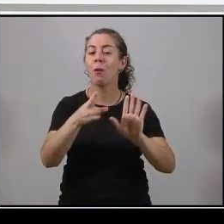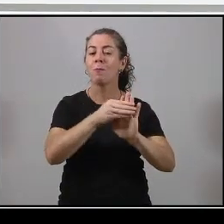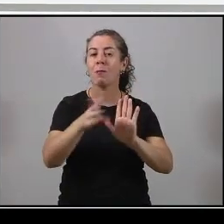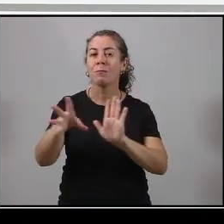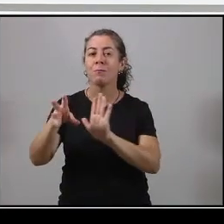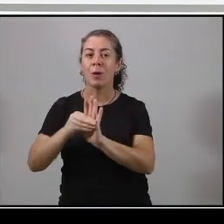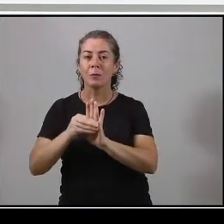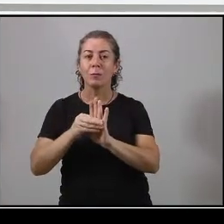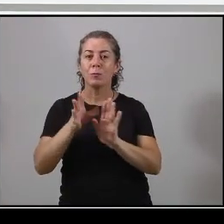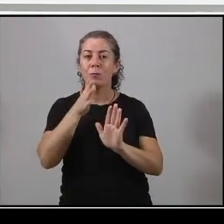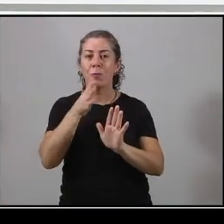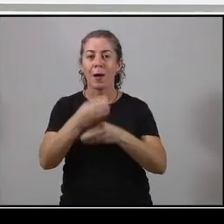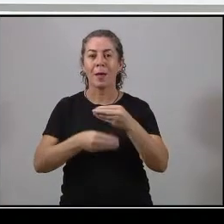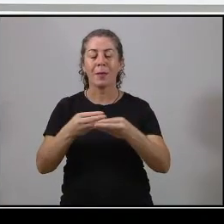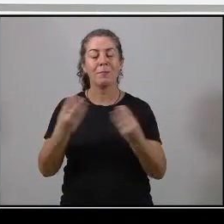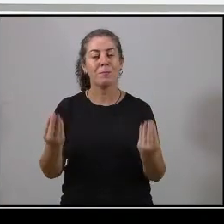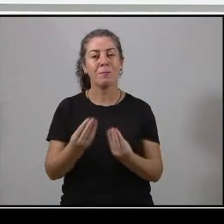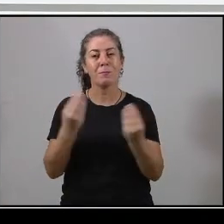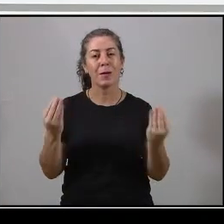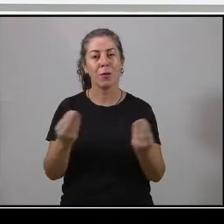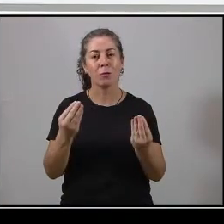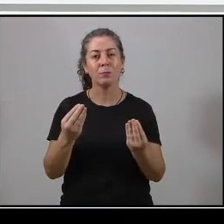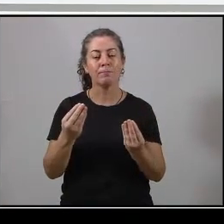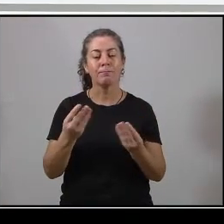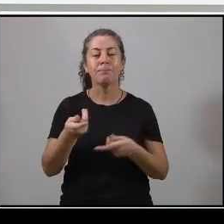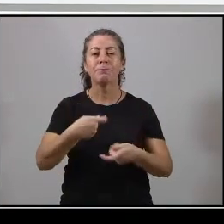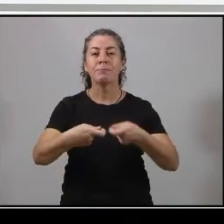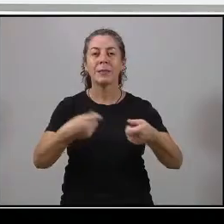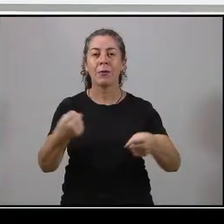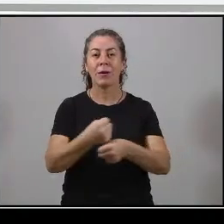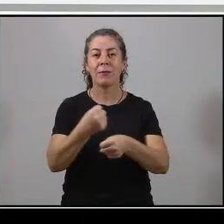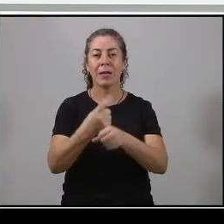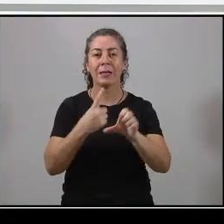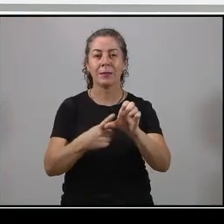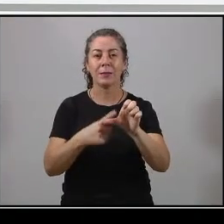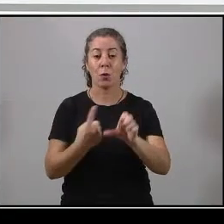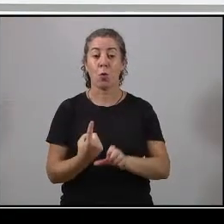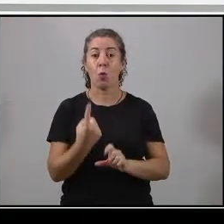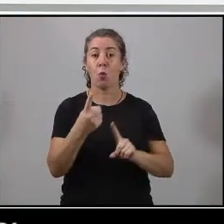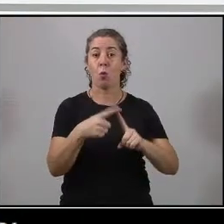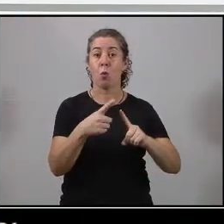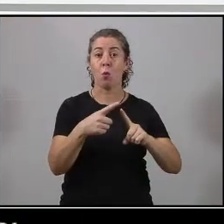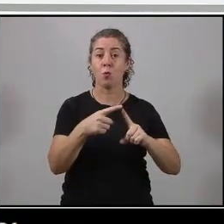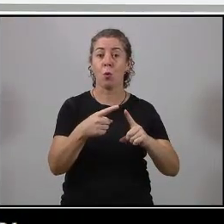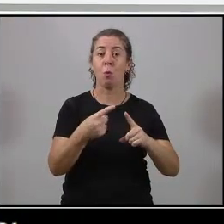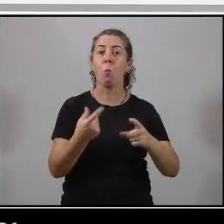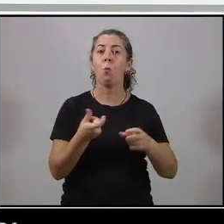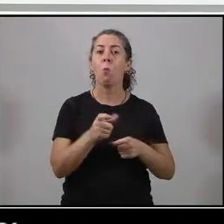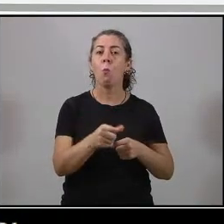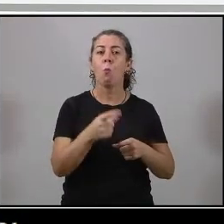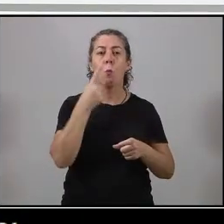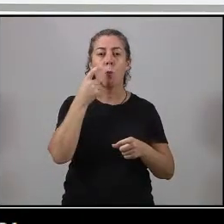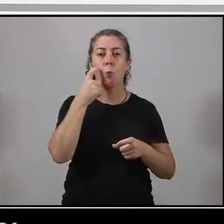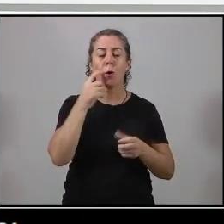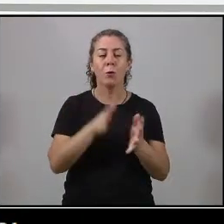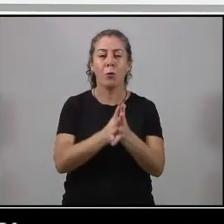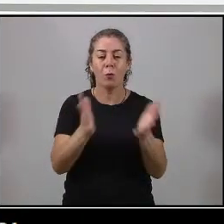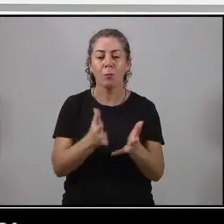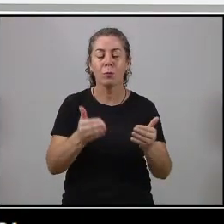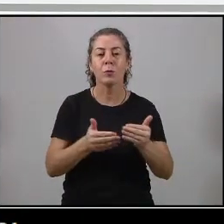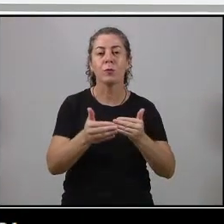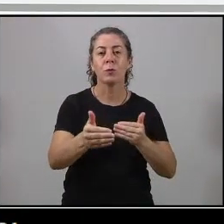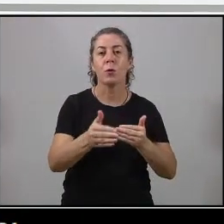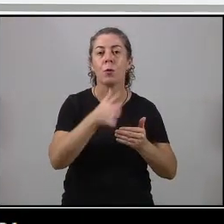enriquecer el mercado laboral extremeño. Por un lado, el bono Impulsa Futuro, para apoyar la